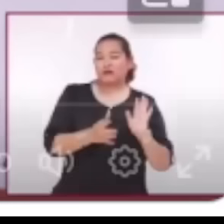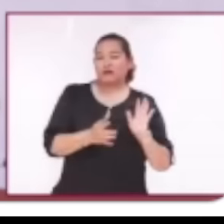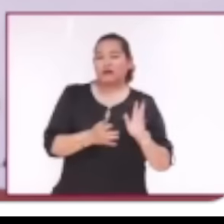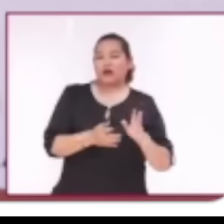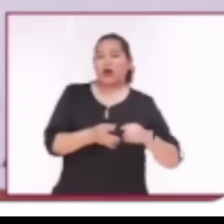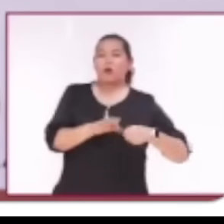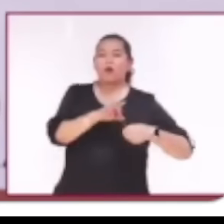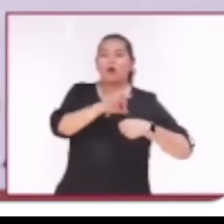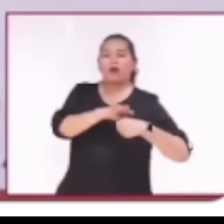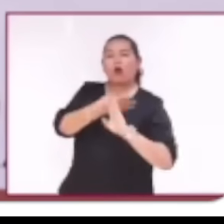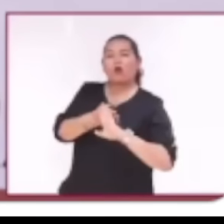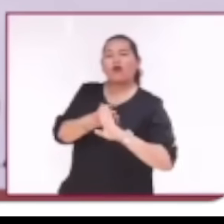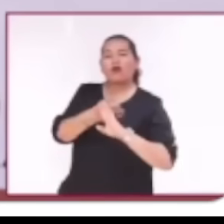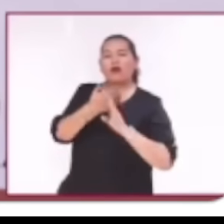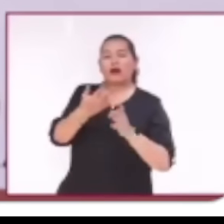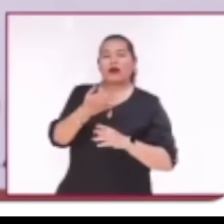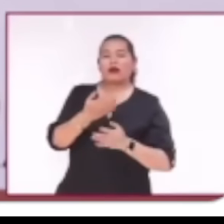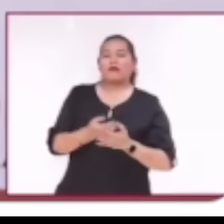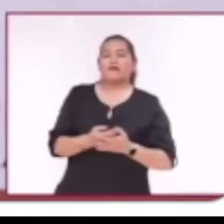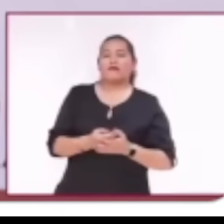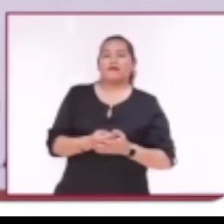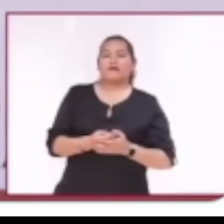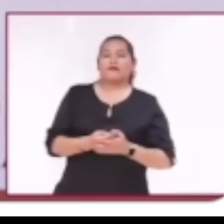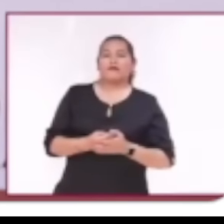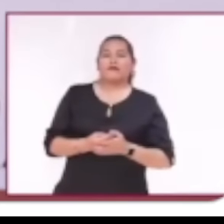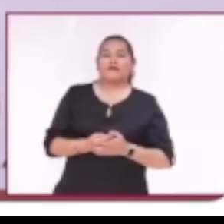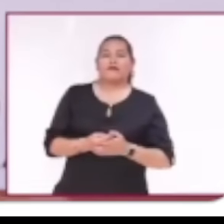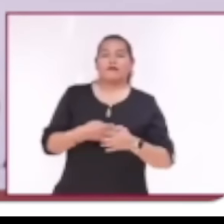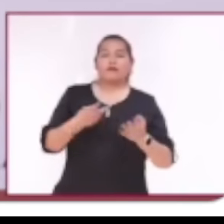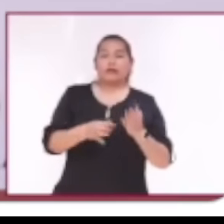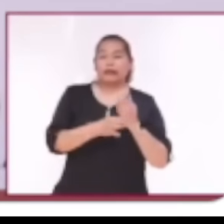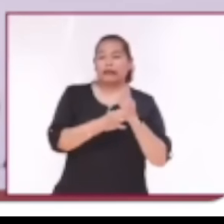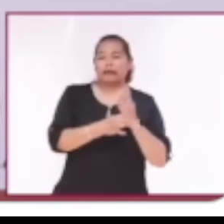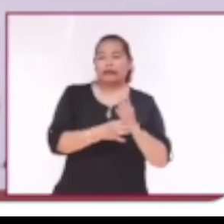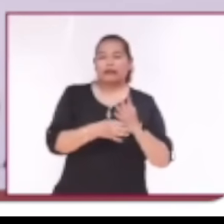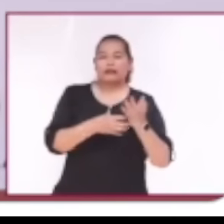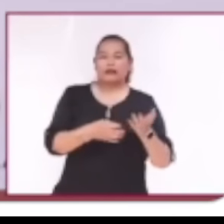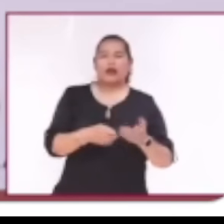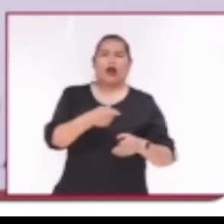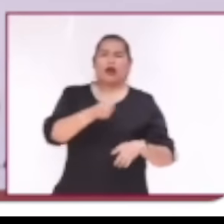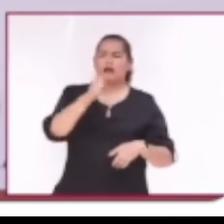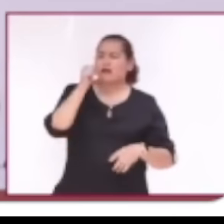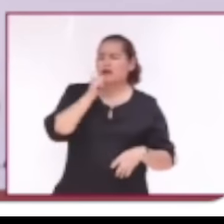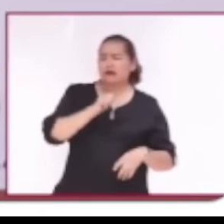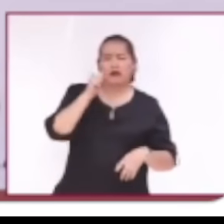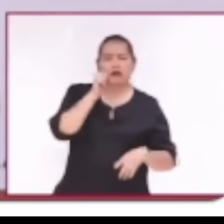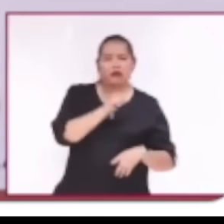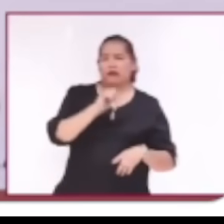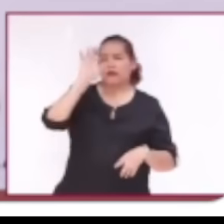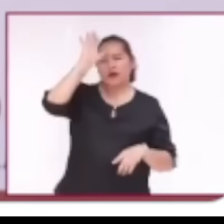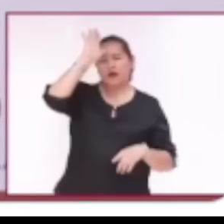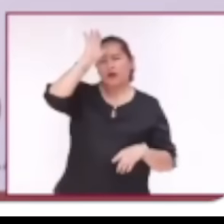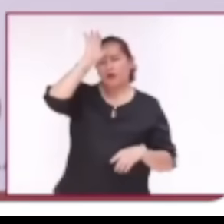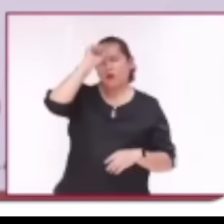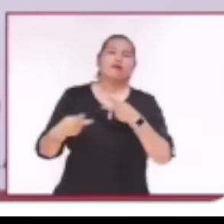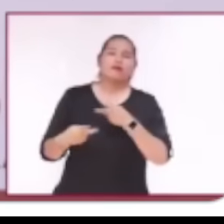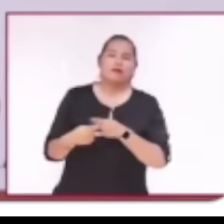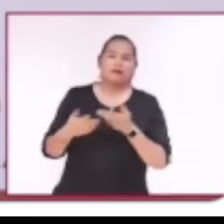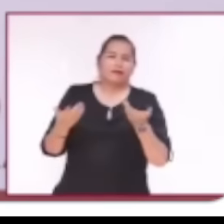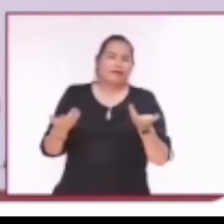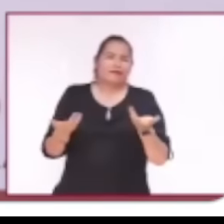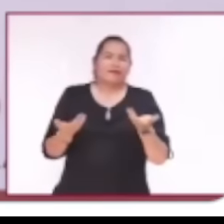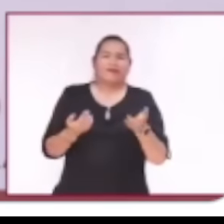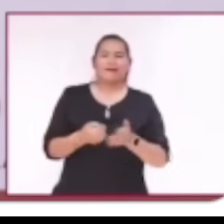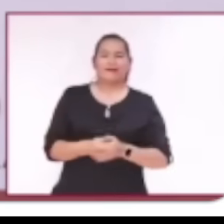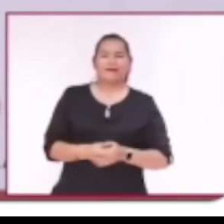contra los diputados del pan Ellos dicen que siempre estuvieron de acuerdo con el apoyo a los jóvenes de preparatoria